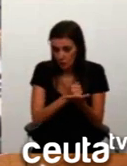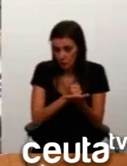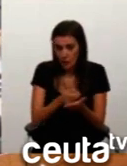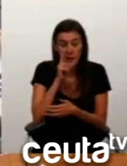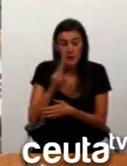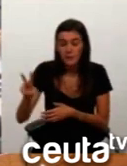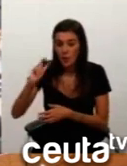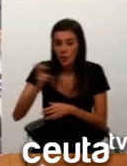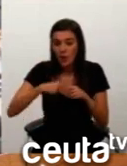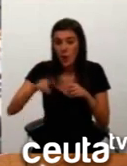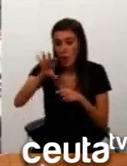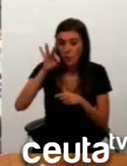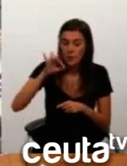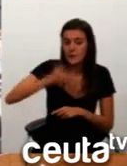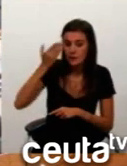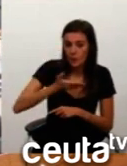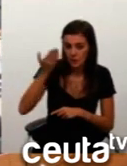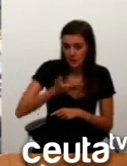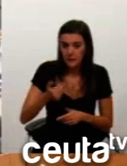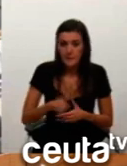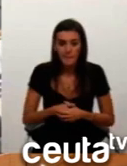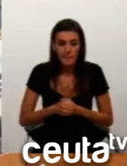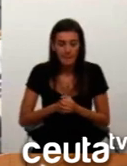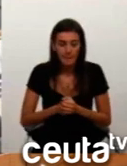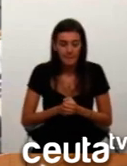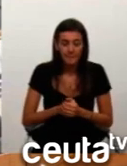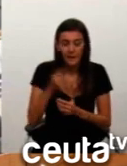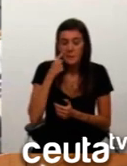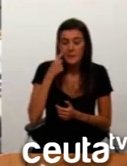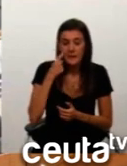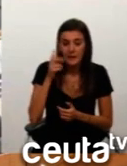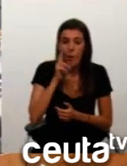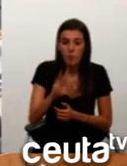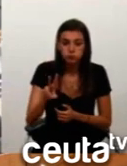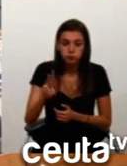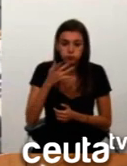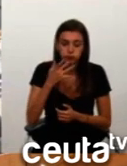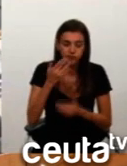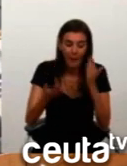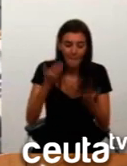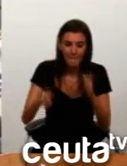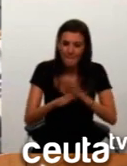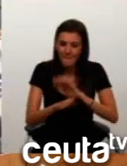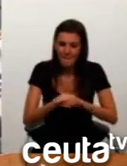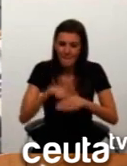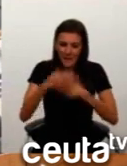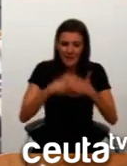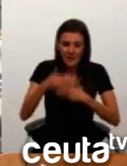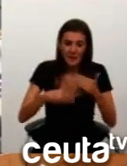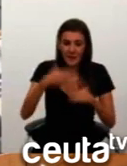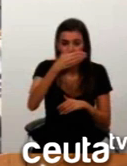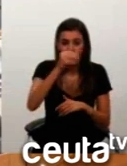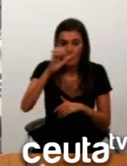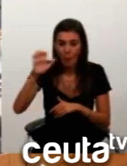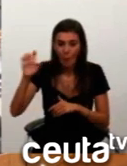qué otras opciones son posibles. Mire, usted habla de que se mantiene, porque se ha publicado en el Boletín Oficial